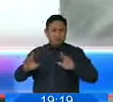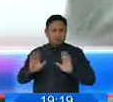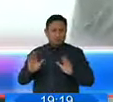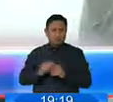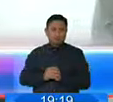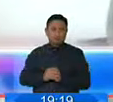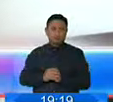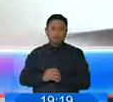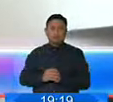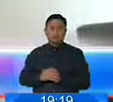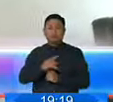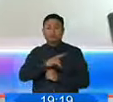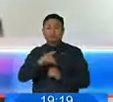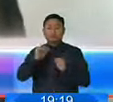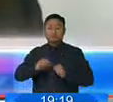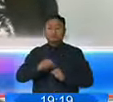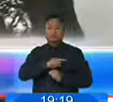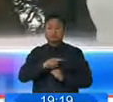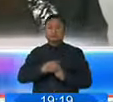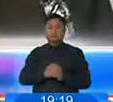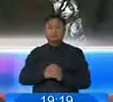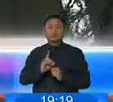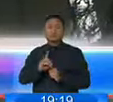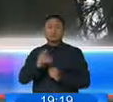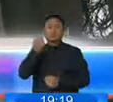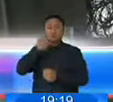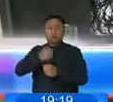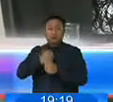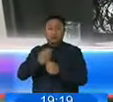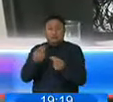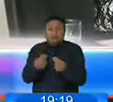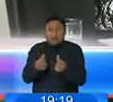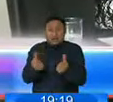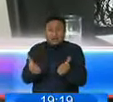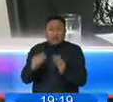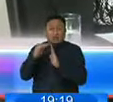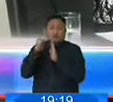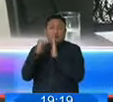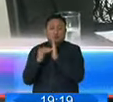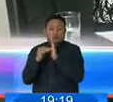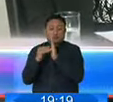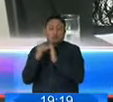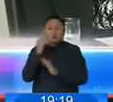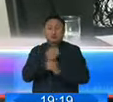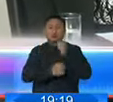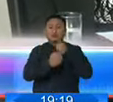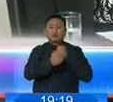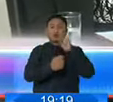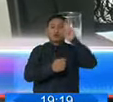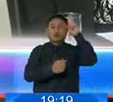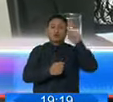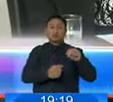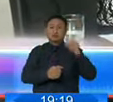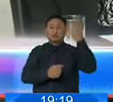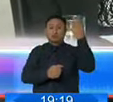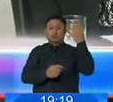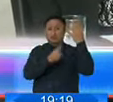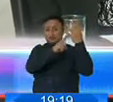una disminución de la calidad del empleo, principalmente desde el año 2014 hasta el